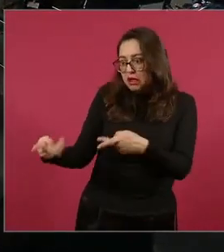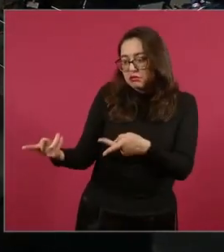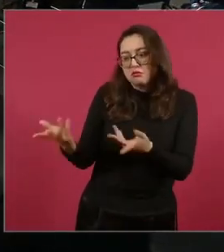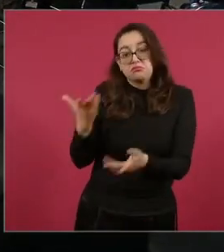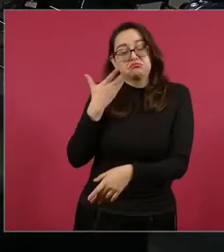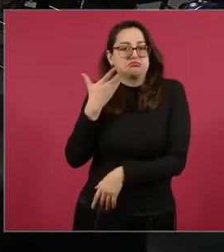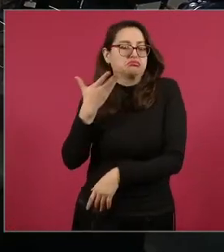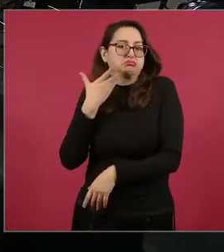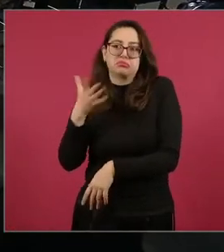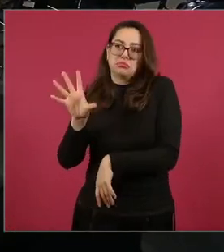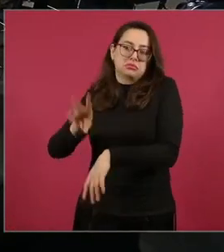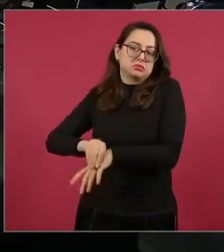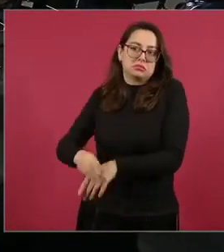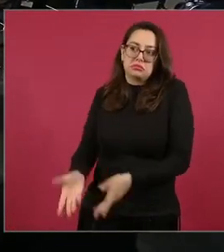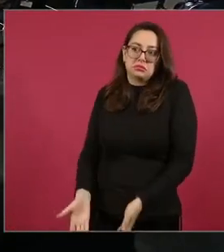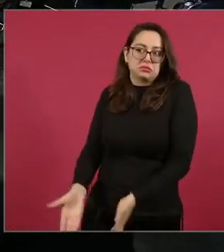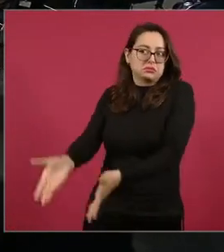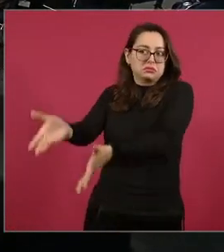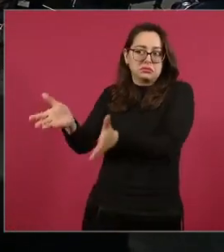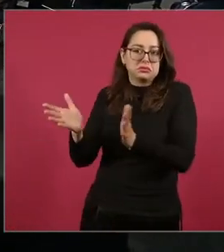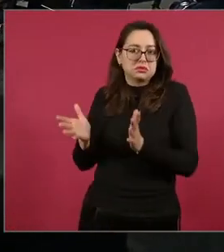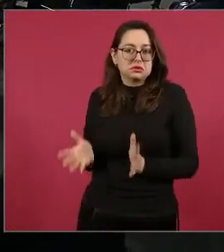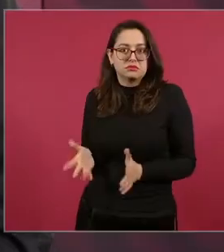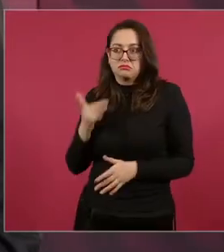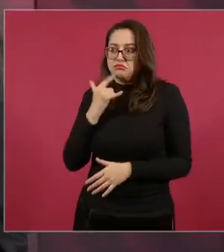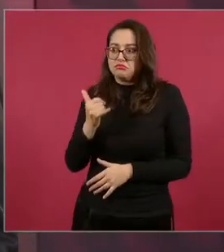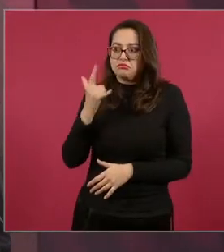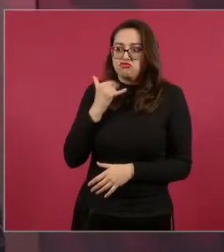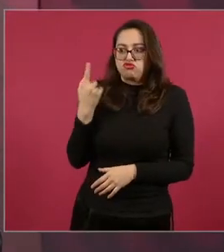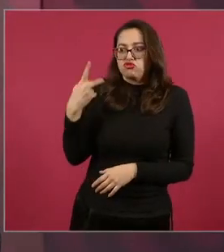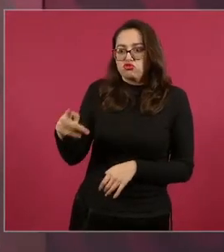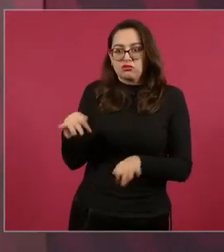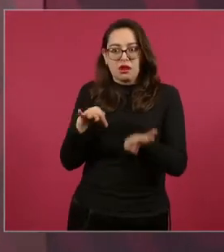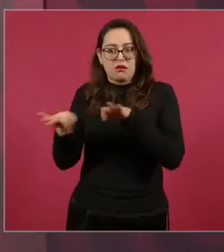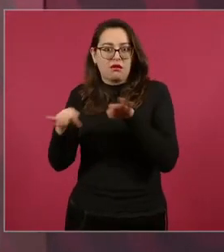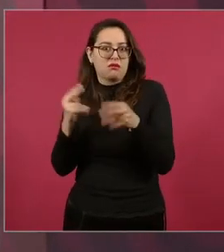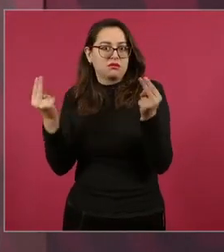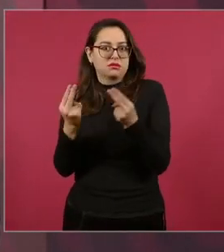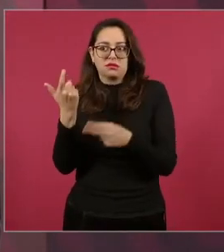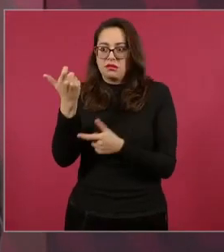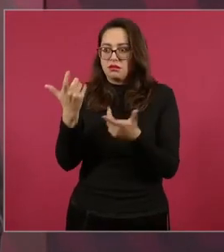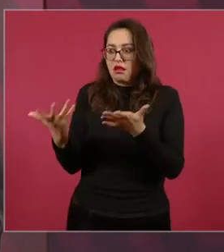mucho tiempo los mexicanos, sobre todo en épocas muy difíciles?